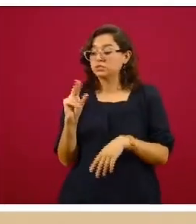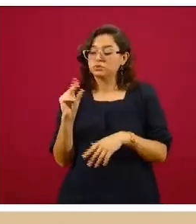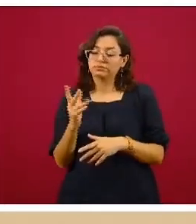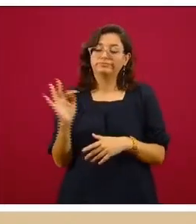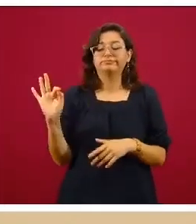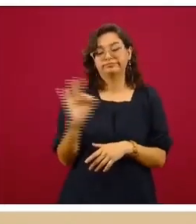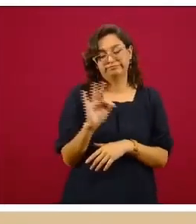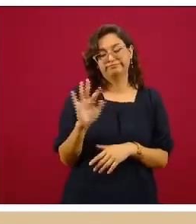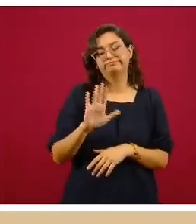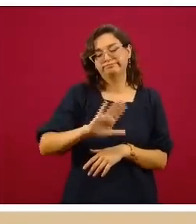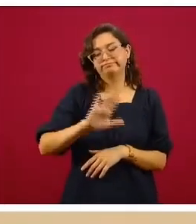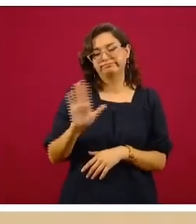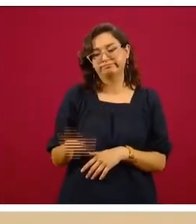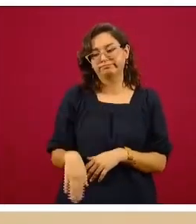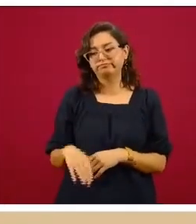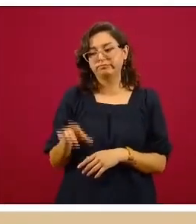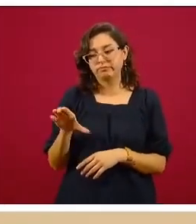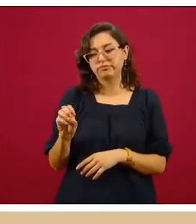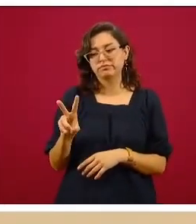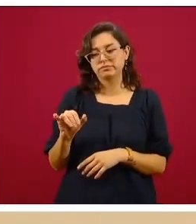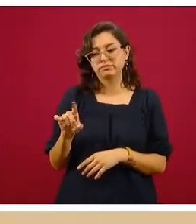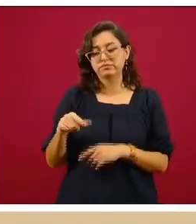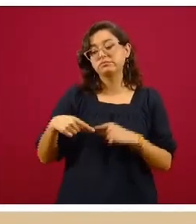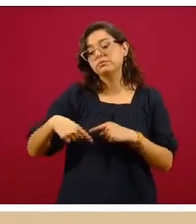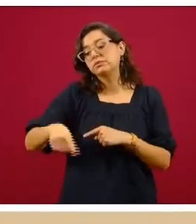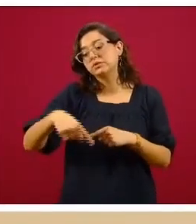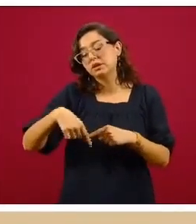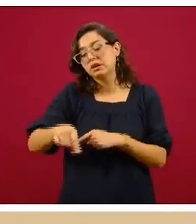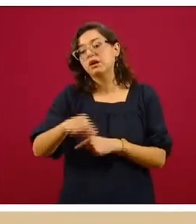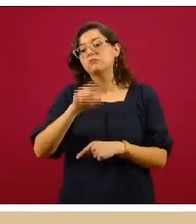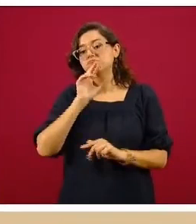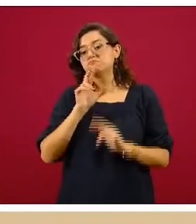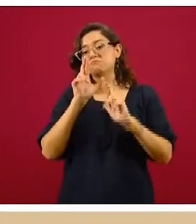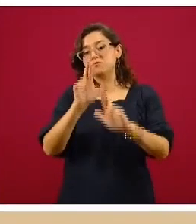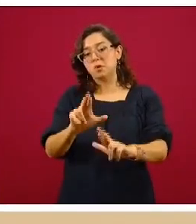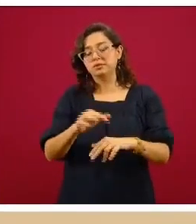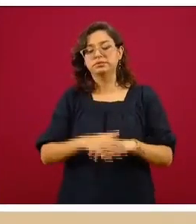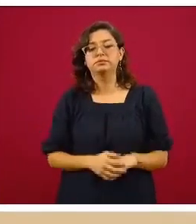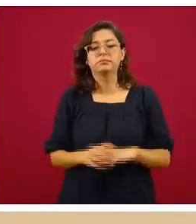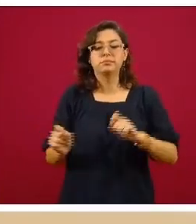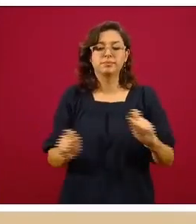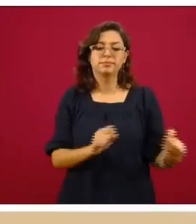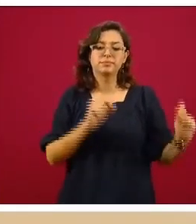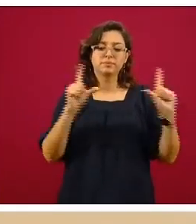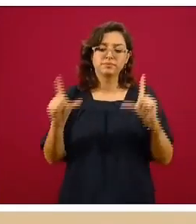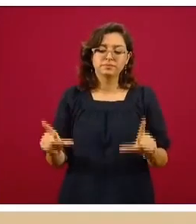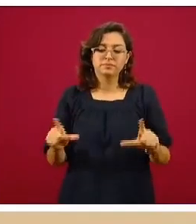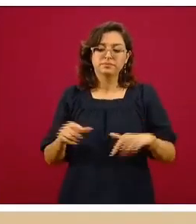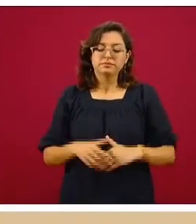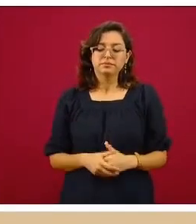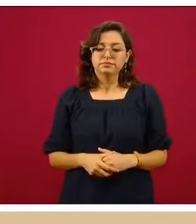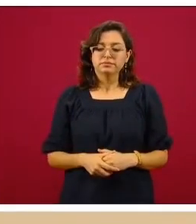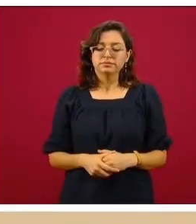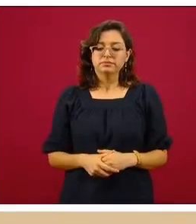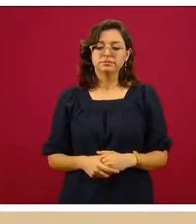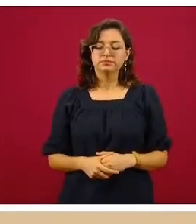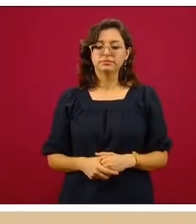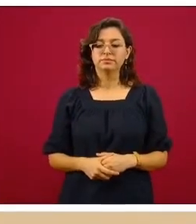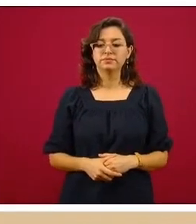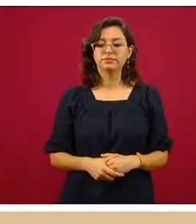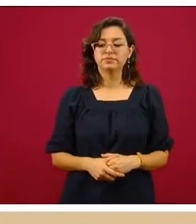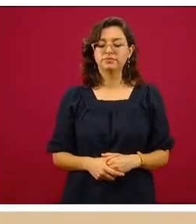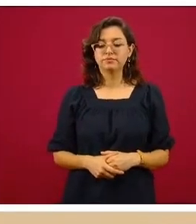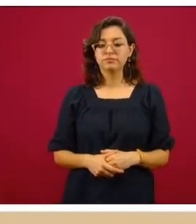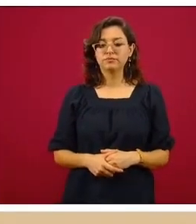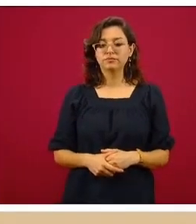importante de defunciones que pueden confirmarse en los siguientes días. Si vemos la siguiente diapositiva, vemos la